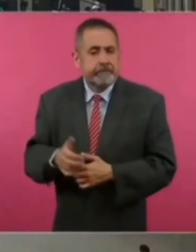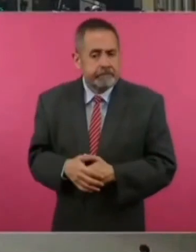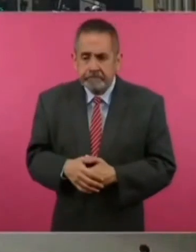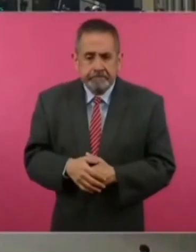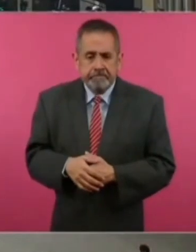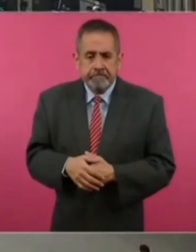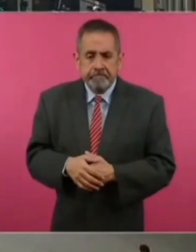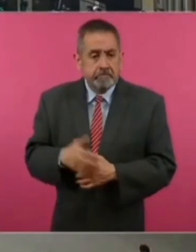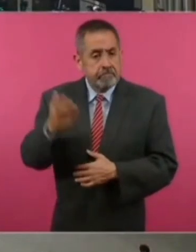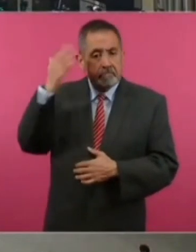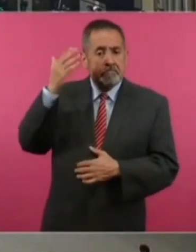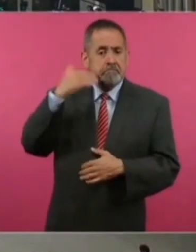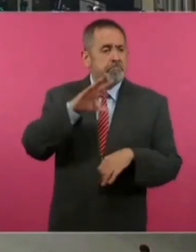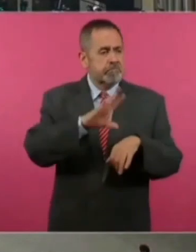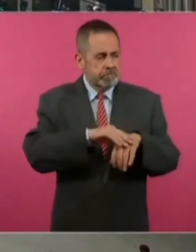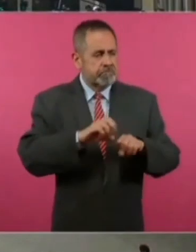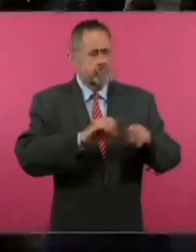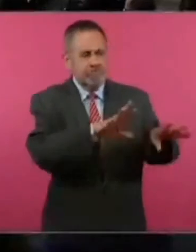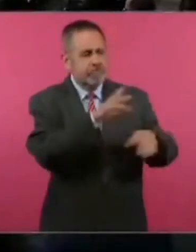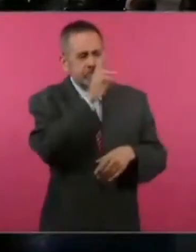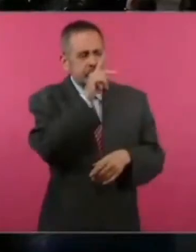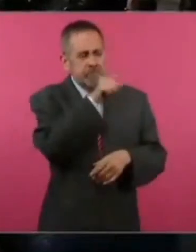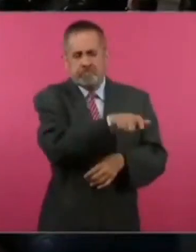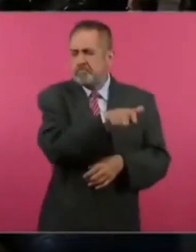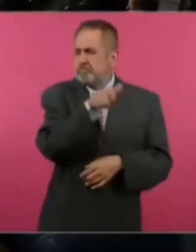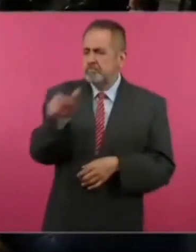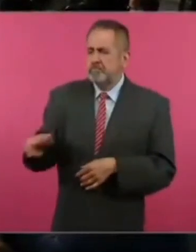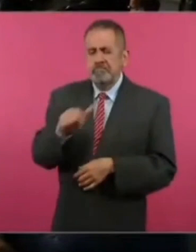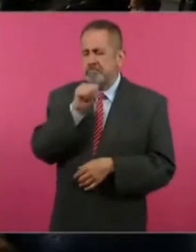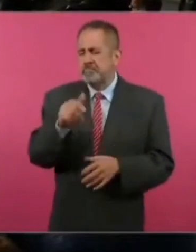Tenían ese privilegio fiscal.